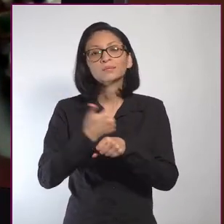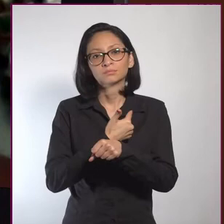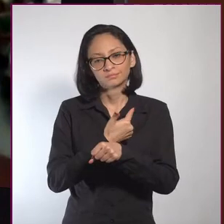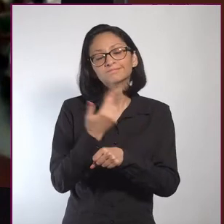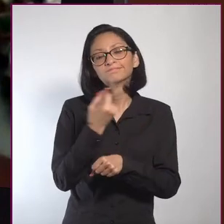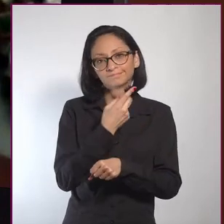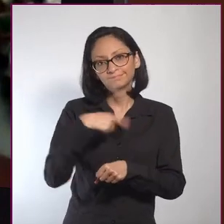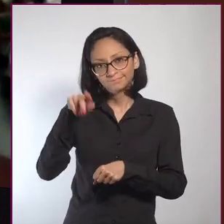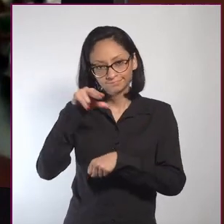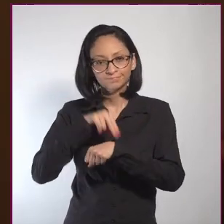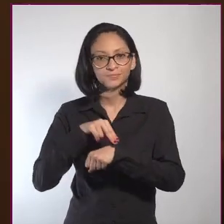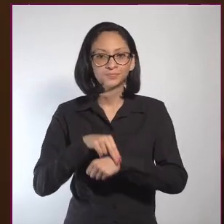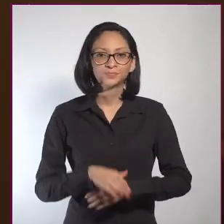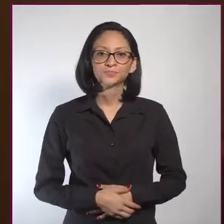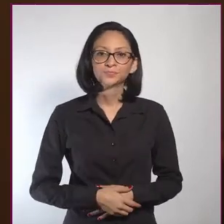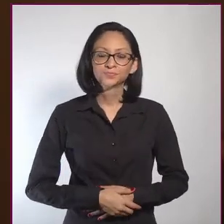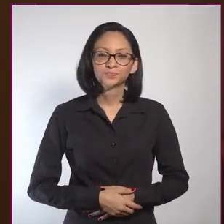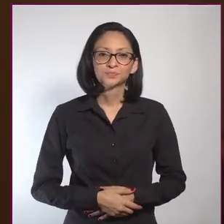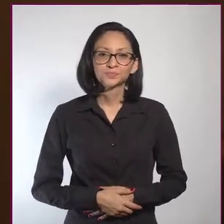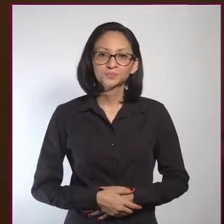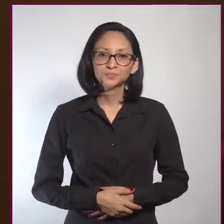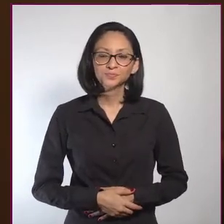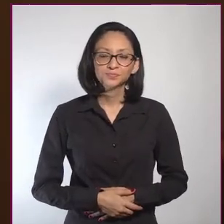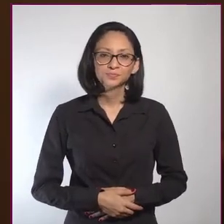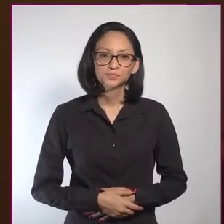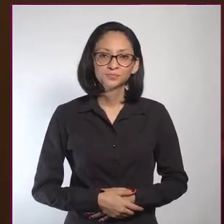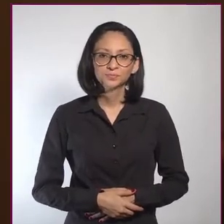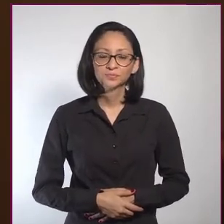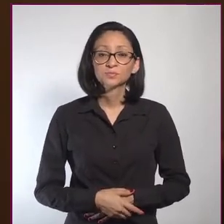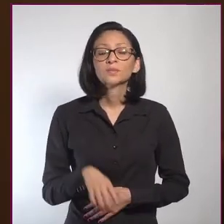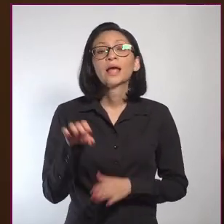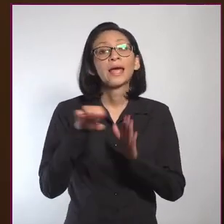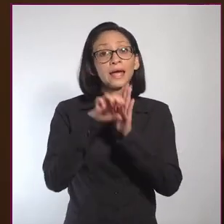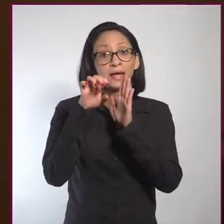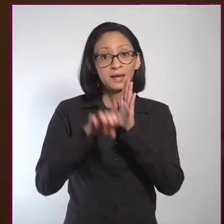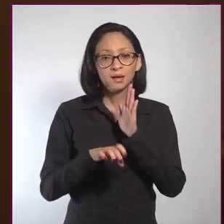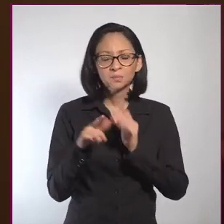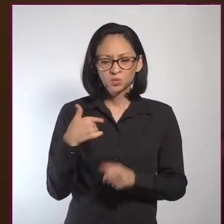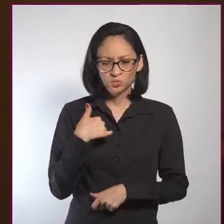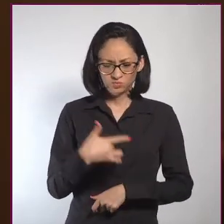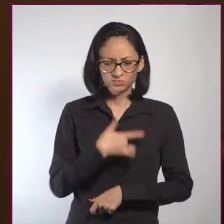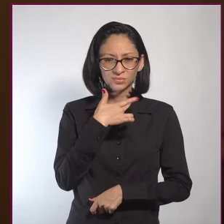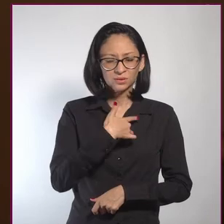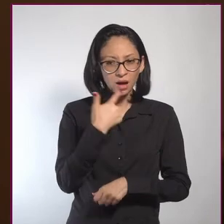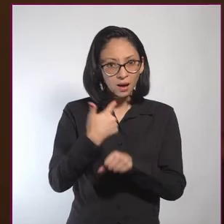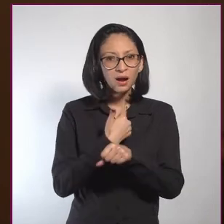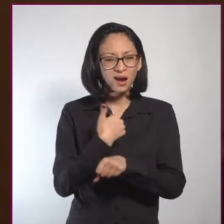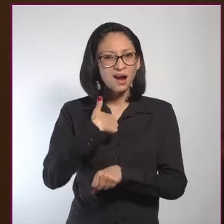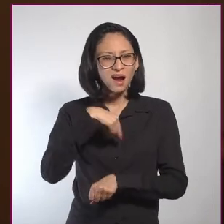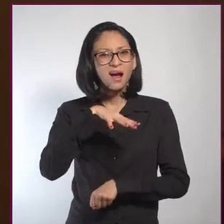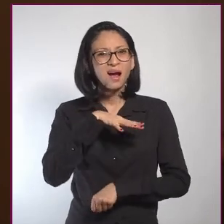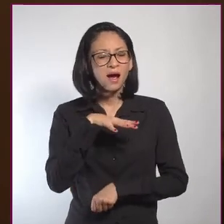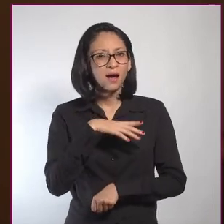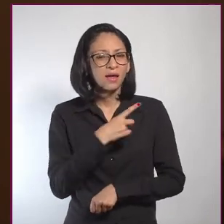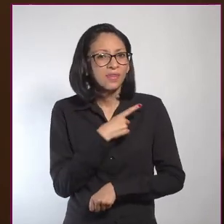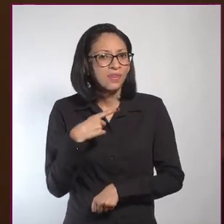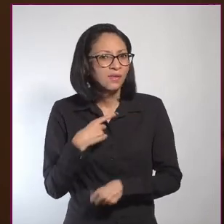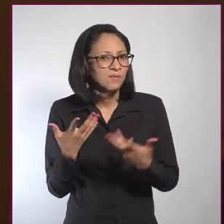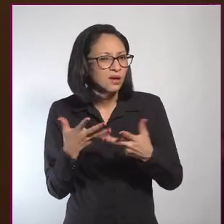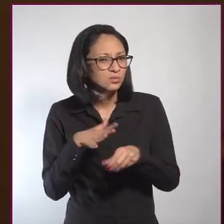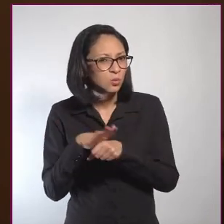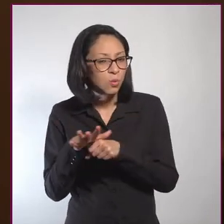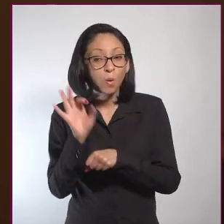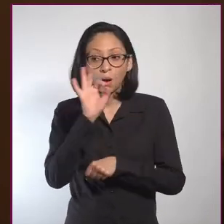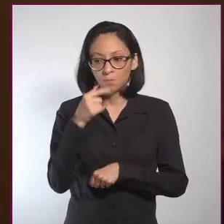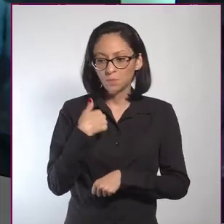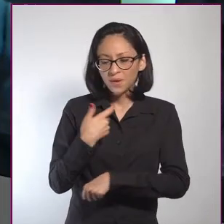los síntomas. Doctor, ¿qué se debe hacer si se reconoce tener estos síntomas o si se identifica a un familiar que los